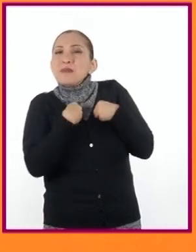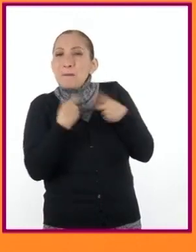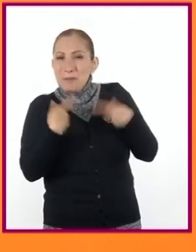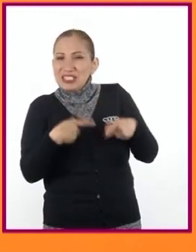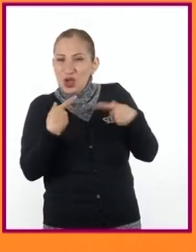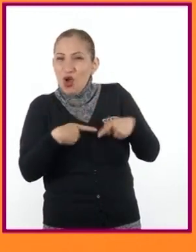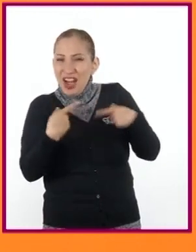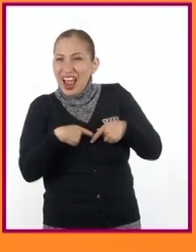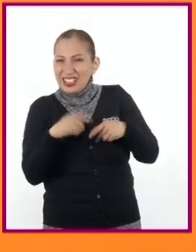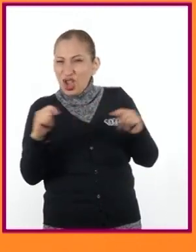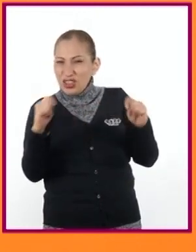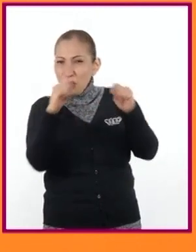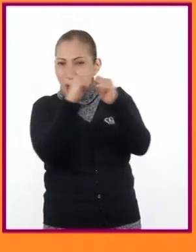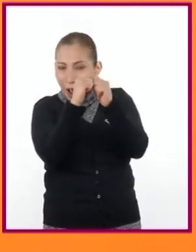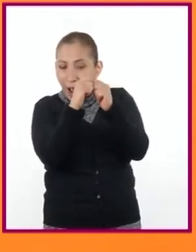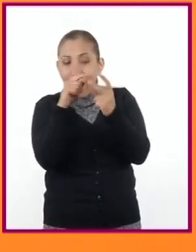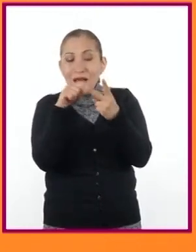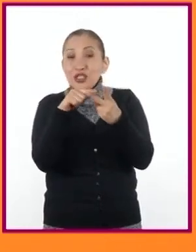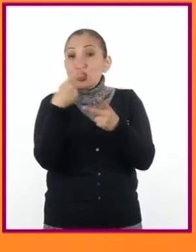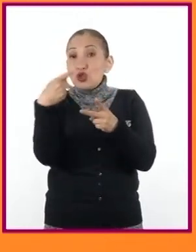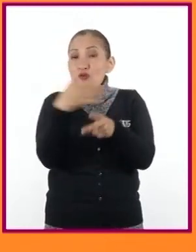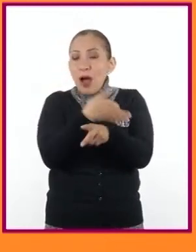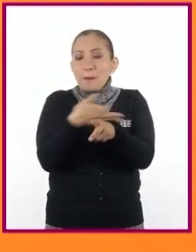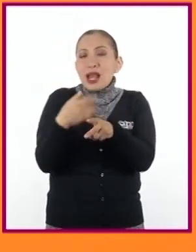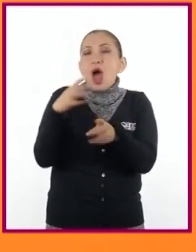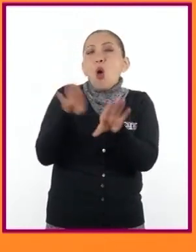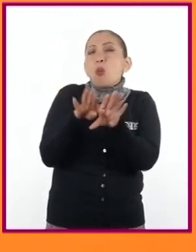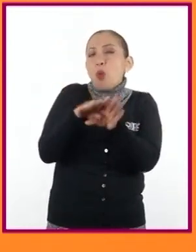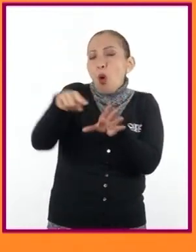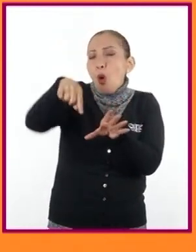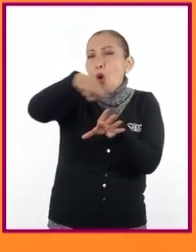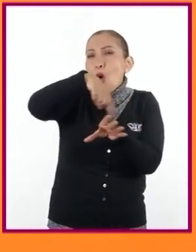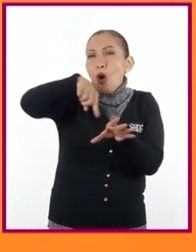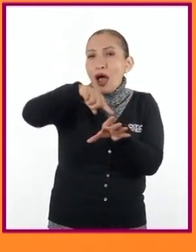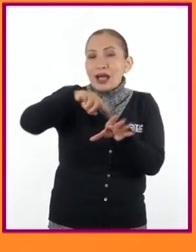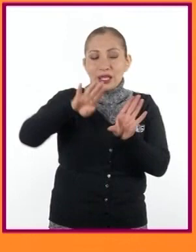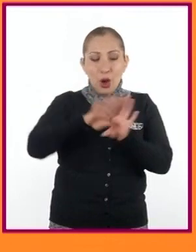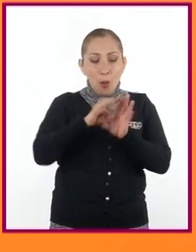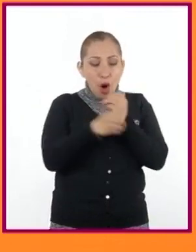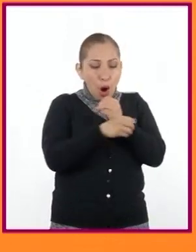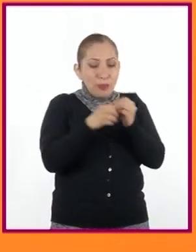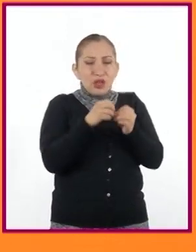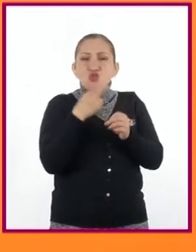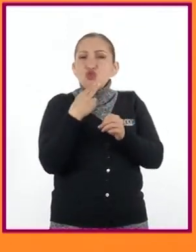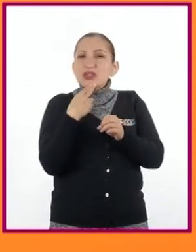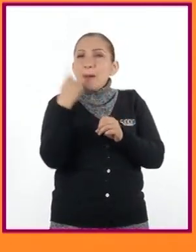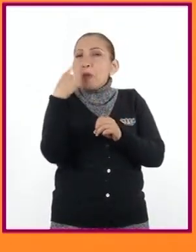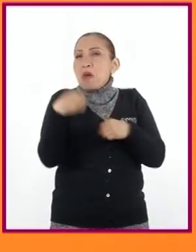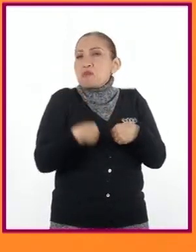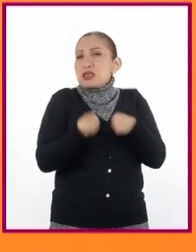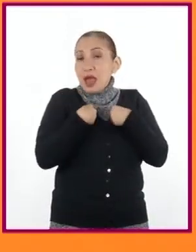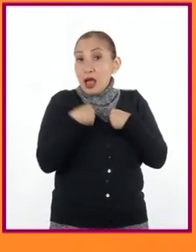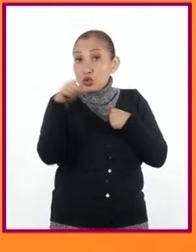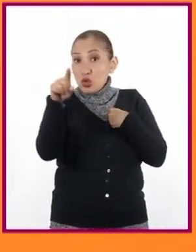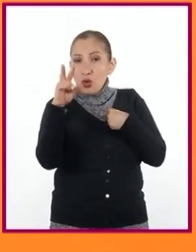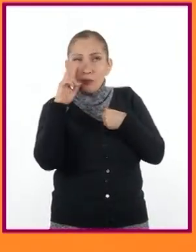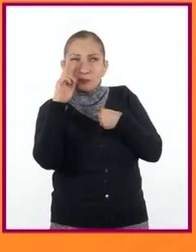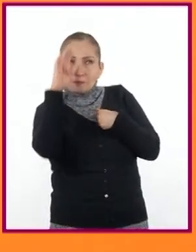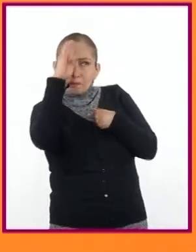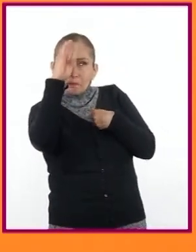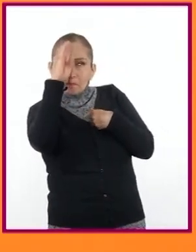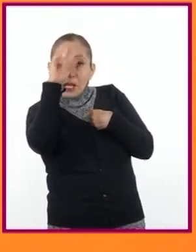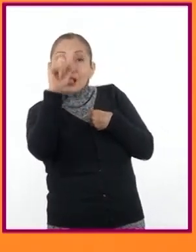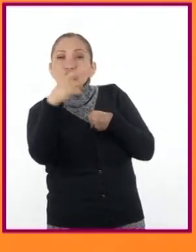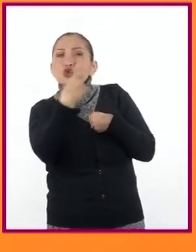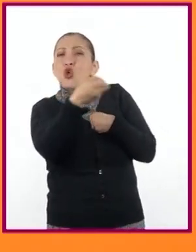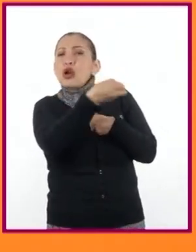los teotihuacanos, las familias que ahí vivían y los tipos de objetos que usaban. Tomen en cuenta lo que se sabe